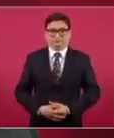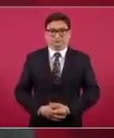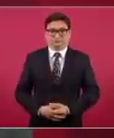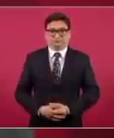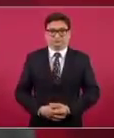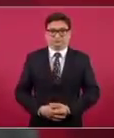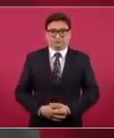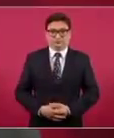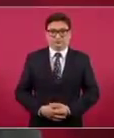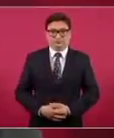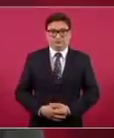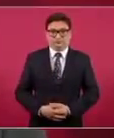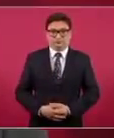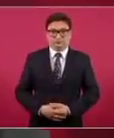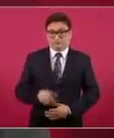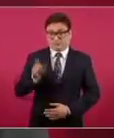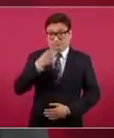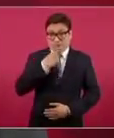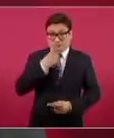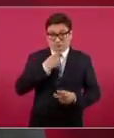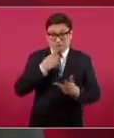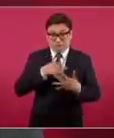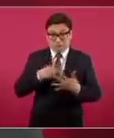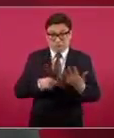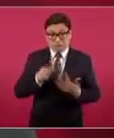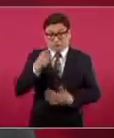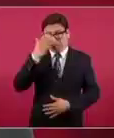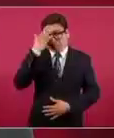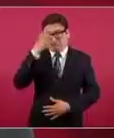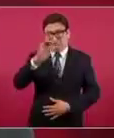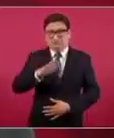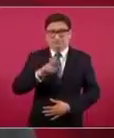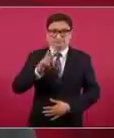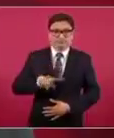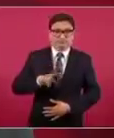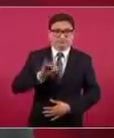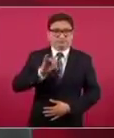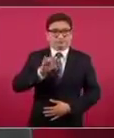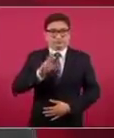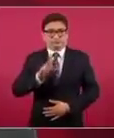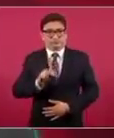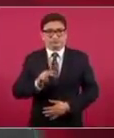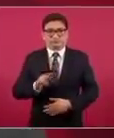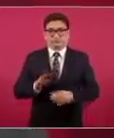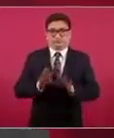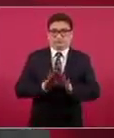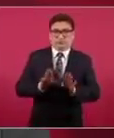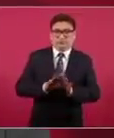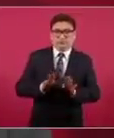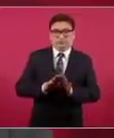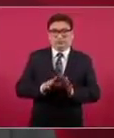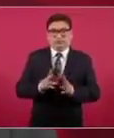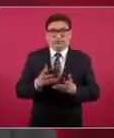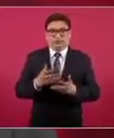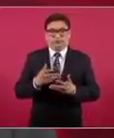No conozco, pues, lo que me estás planteando, si es cierto, cómo se dieron las